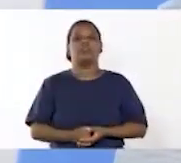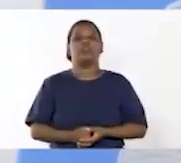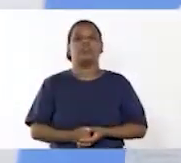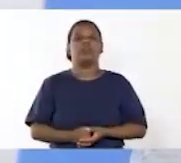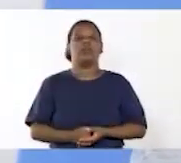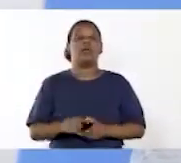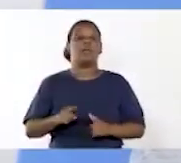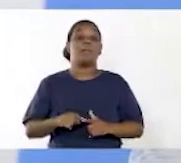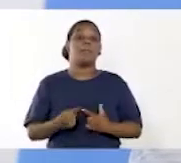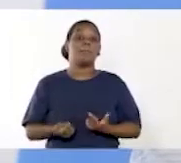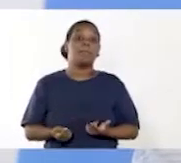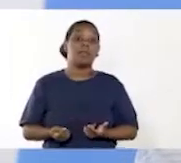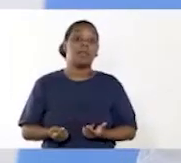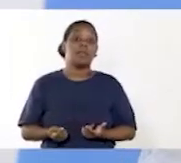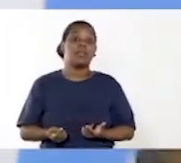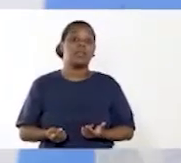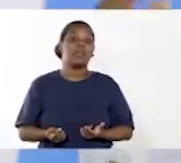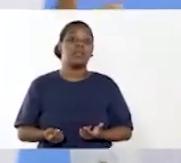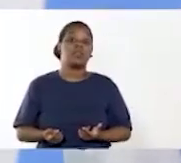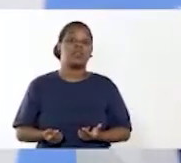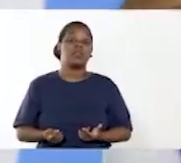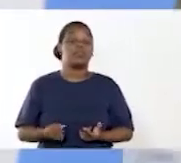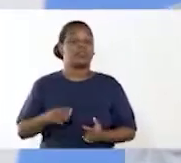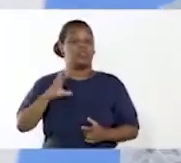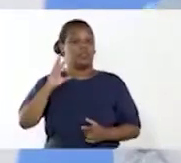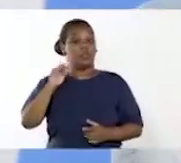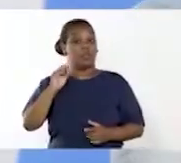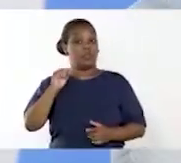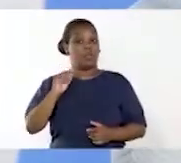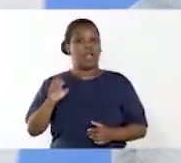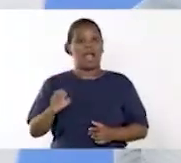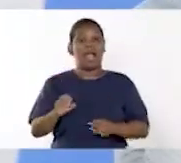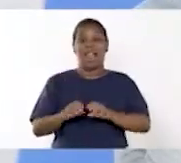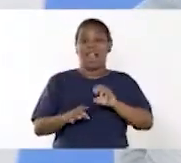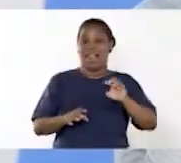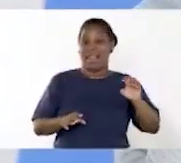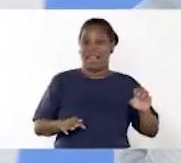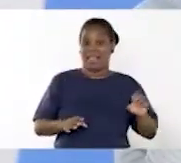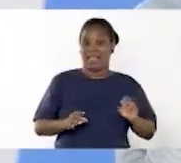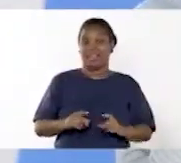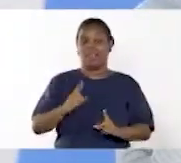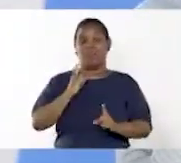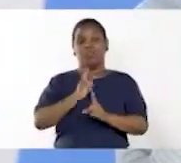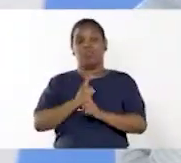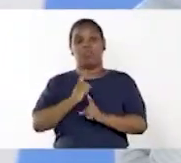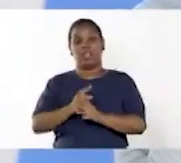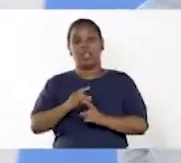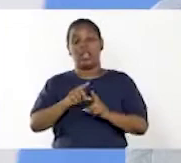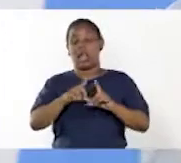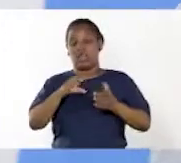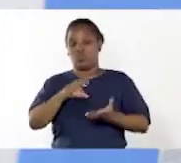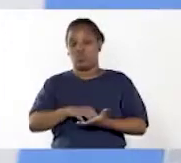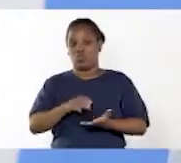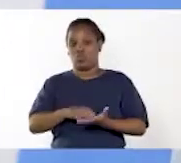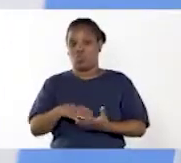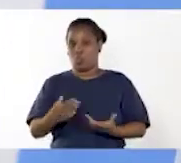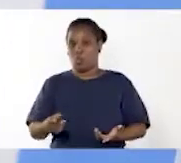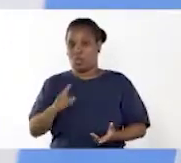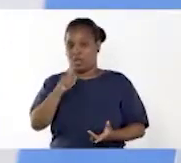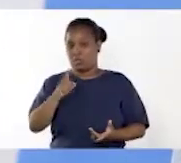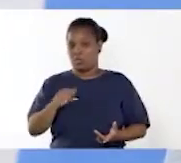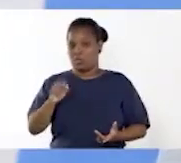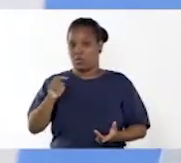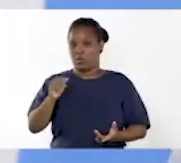Pero al lado, pero si vamos al este de los continentes, va a estar la zona de bosques tropicales. Y al lado de la zona de